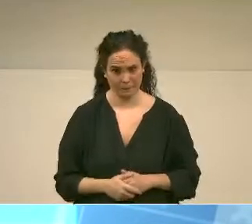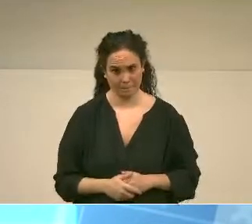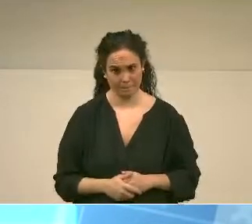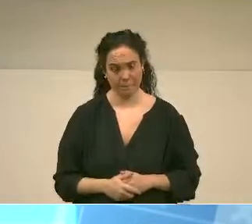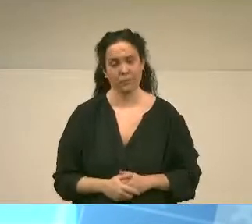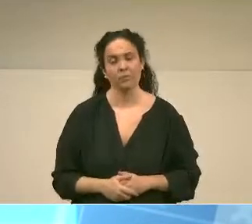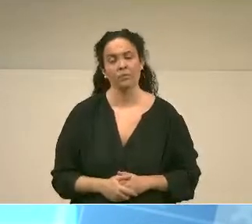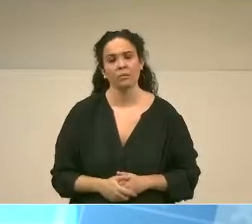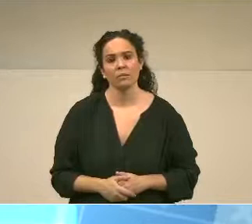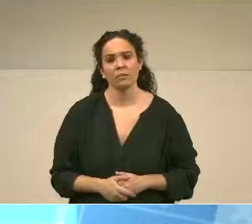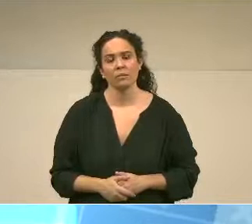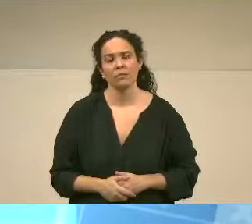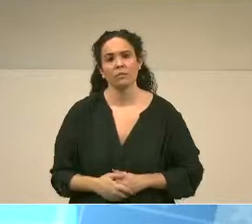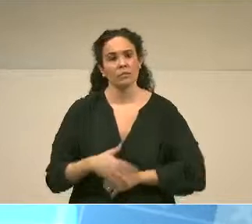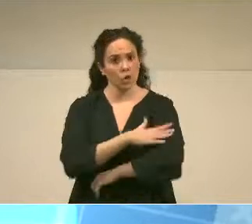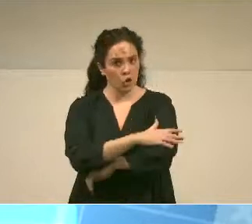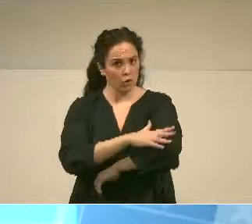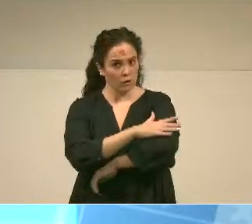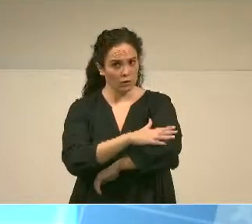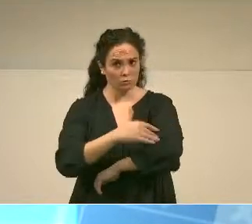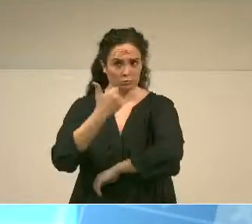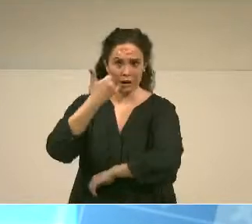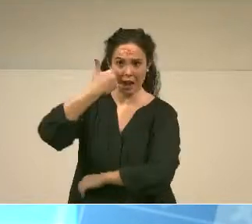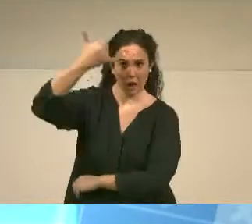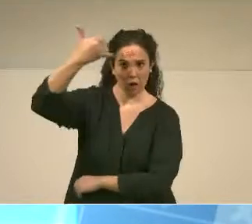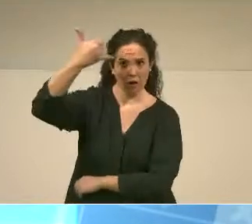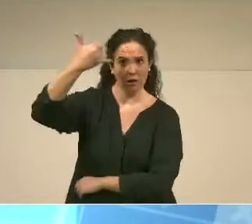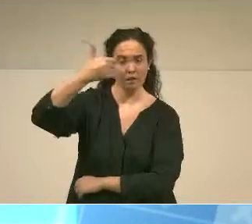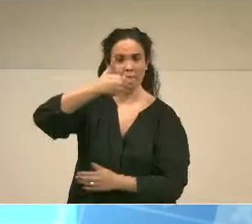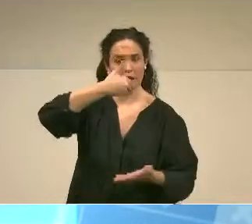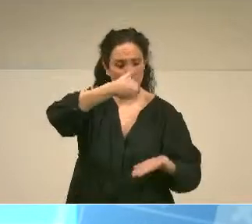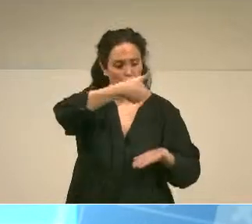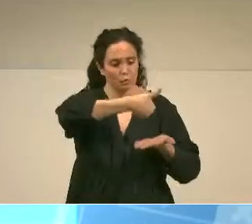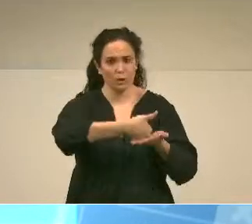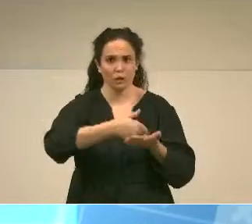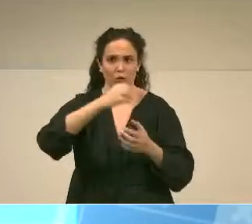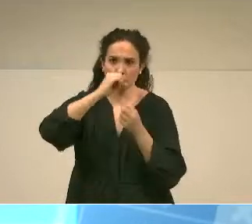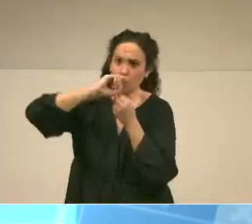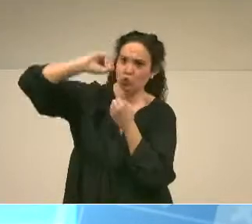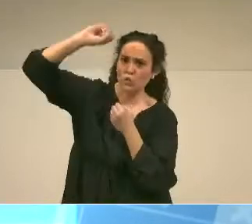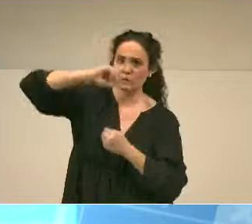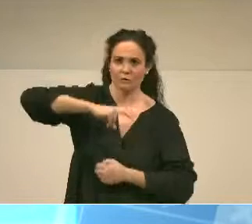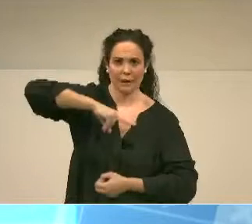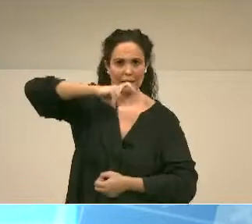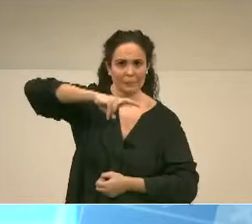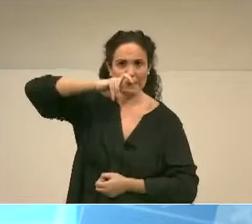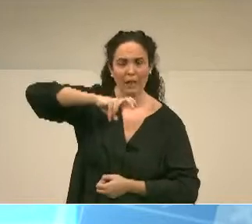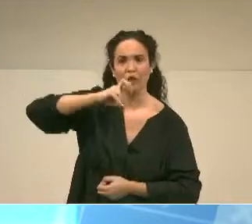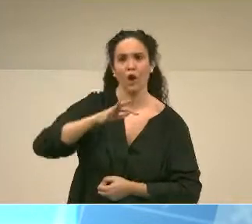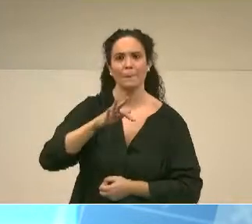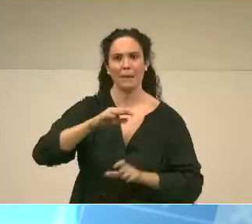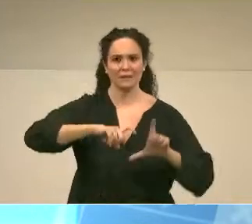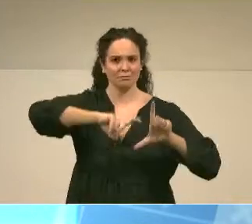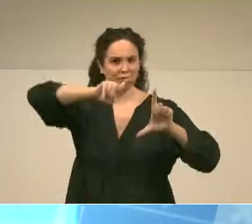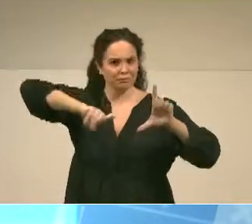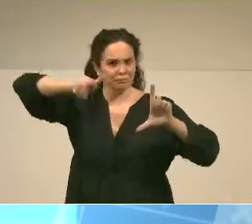El Gobierno de La Rioja nos pidió respiradores y monitores de constantes y